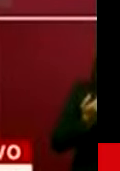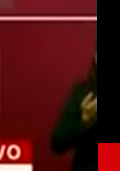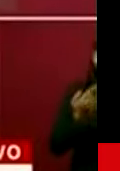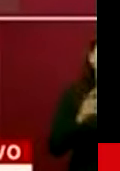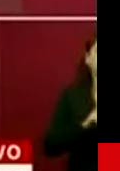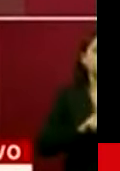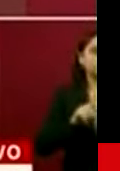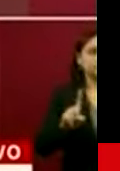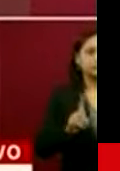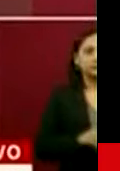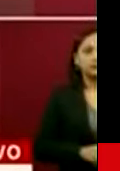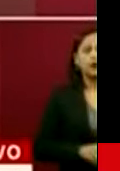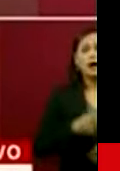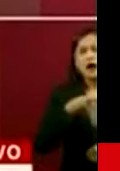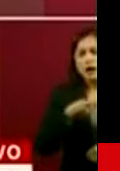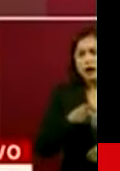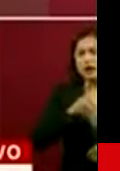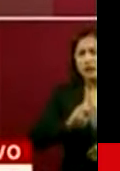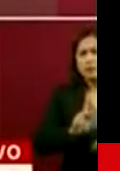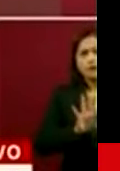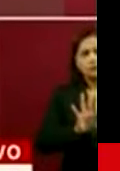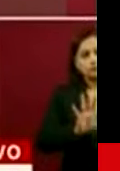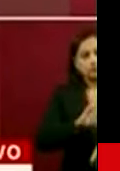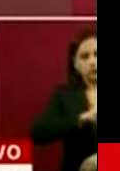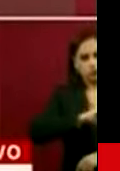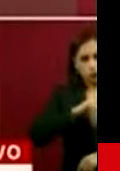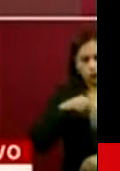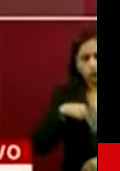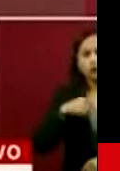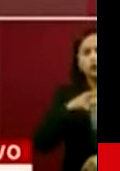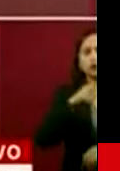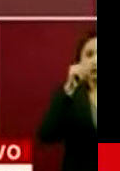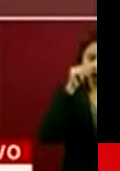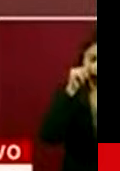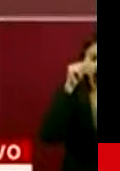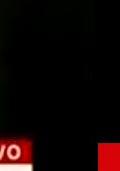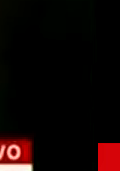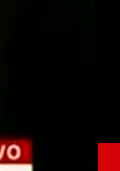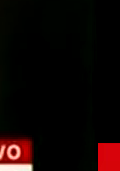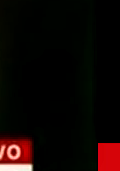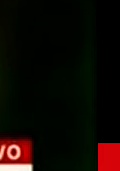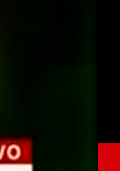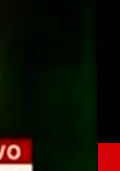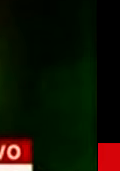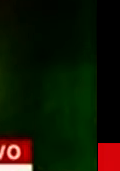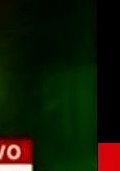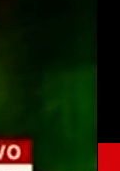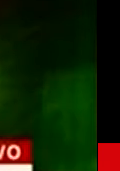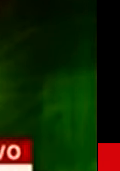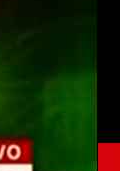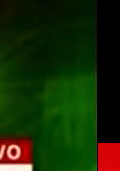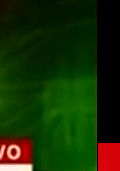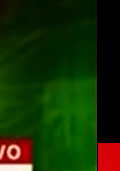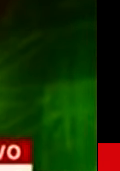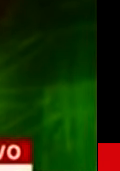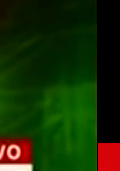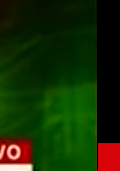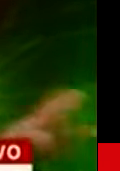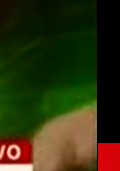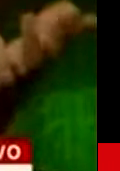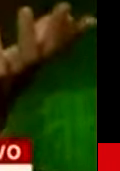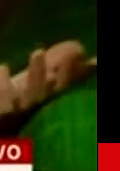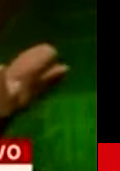vamos nosotros a atender este asunto. Pero aunque el presidente diga que no es lo mismo